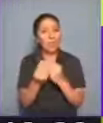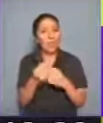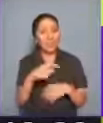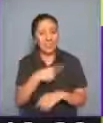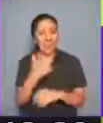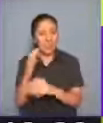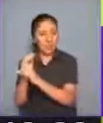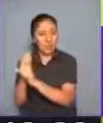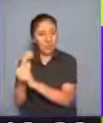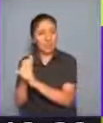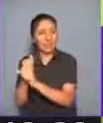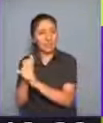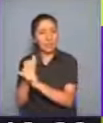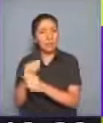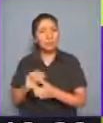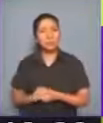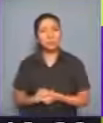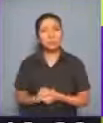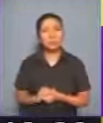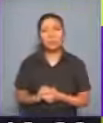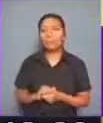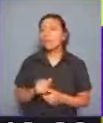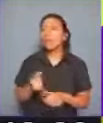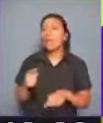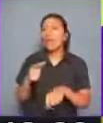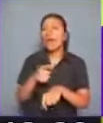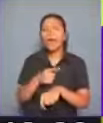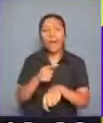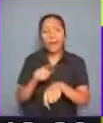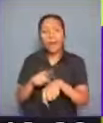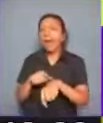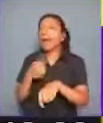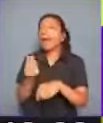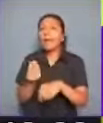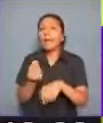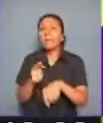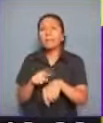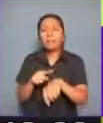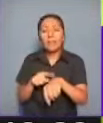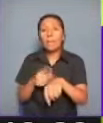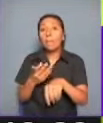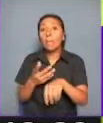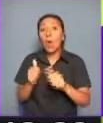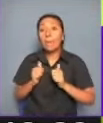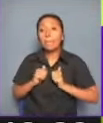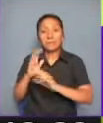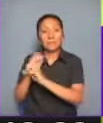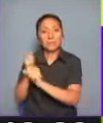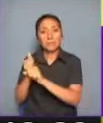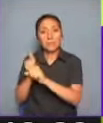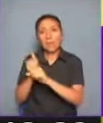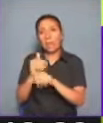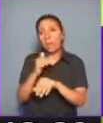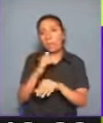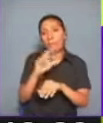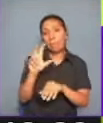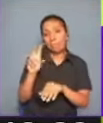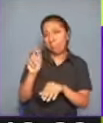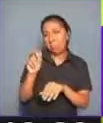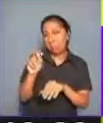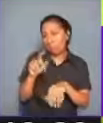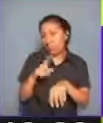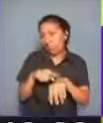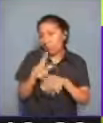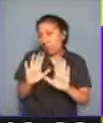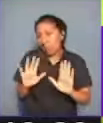acá vamos a preguntar Hace cuánto está esperando el colectivo Hace media hora Hace media hora media hora sí Hace media hora Hace media hora